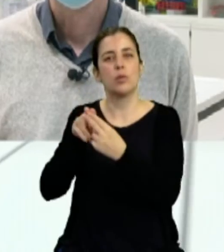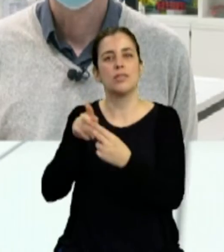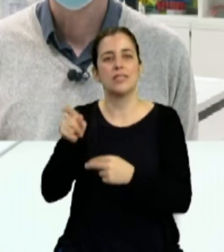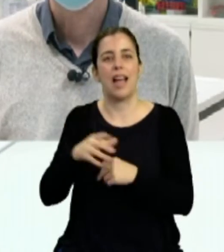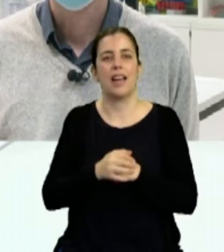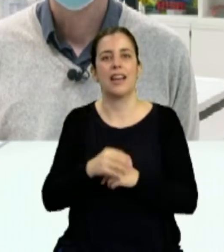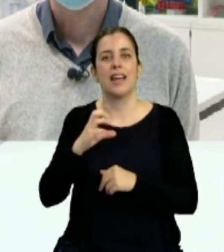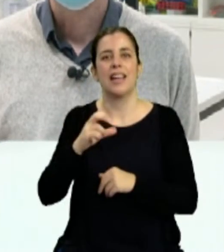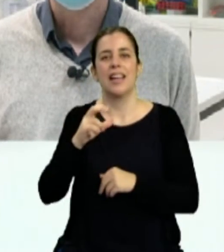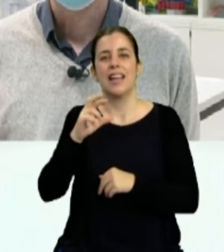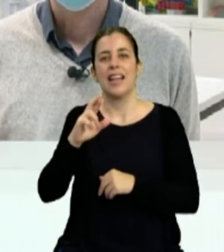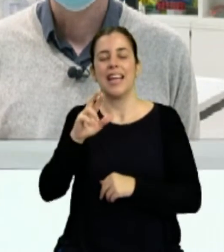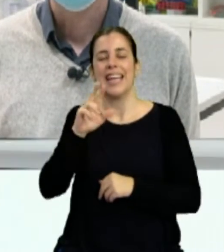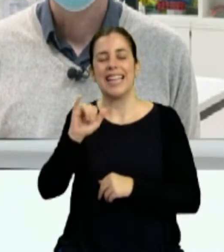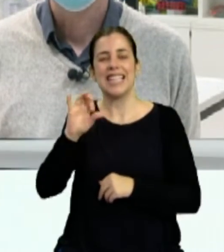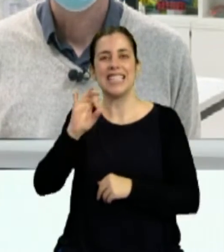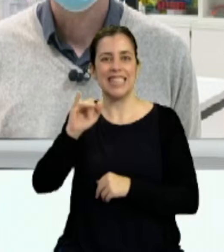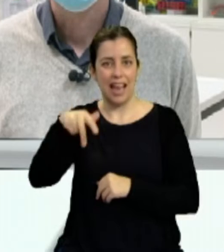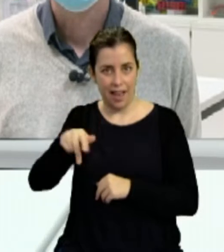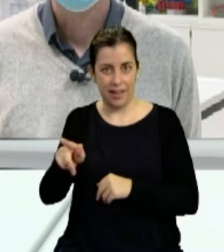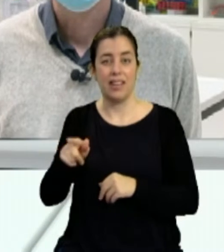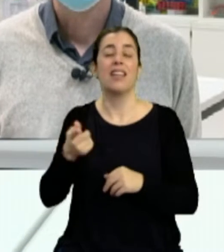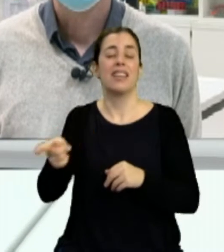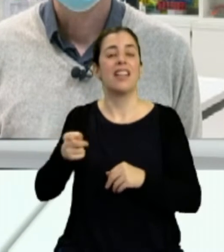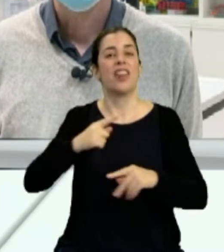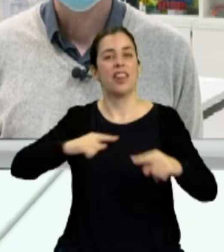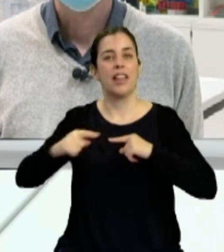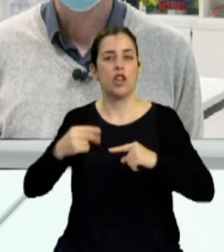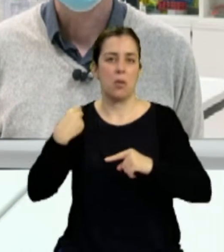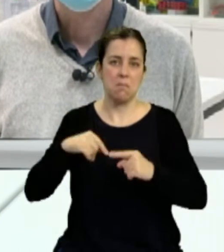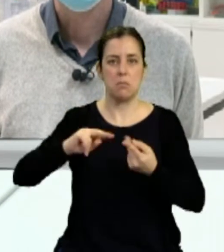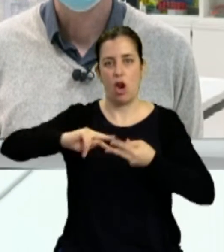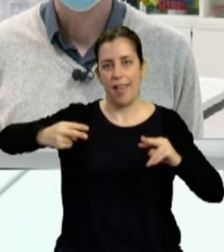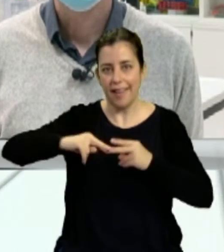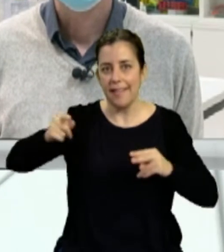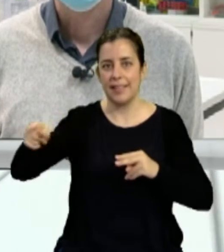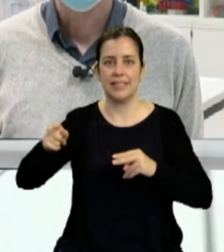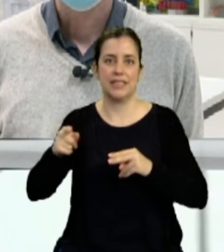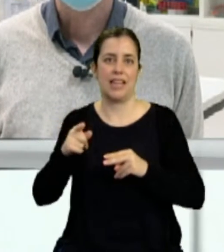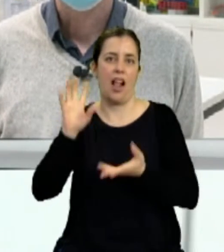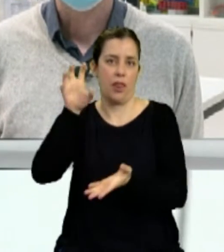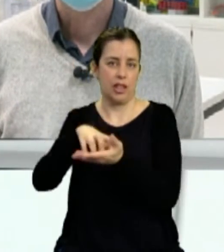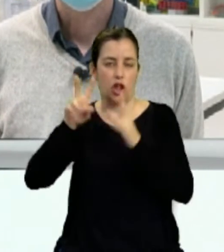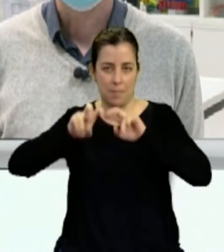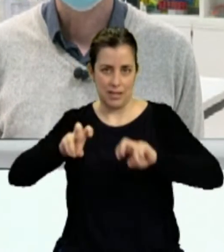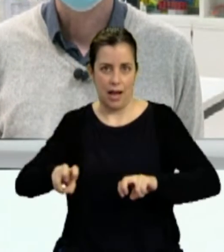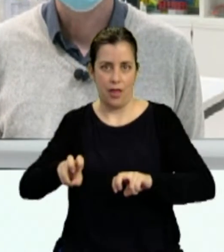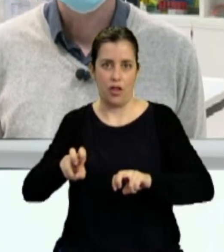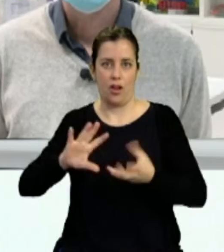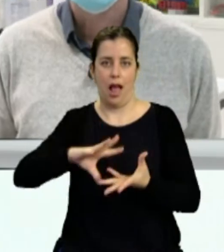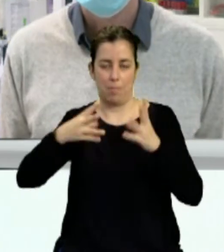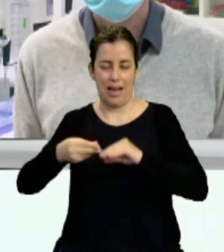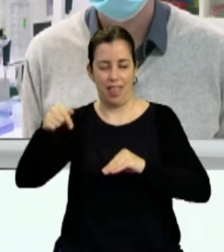él es director de programas de terapia génica y regulación de la expresión génica del Centro de Investigación Médica Aplicada de la Universidad de Navarra. Muy buenas